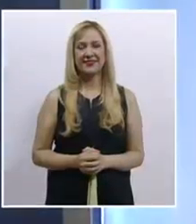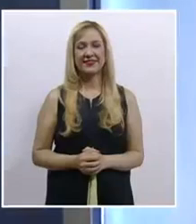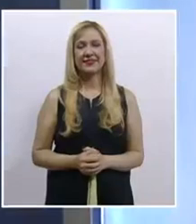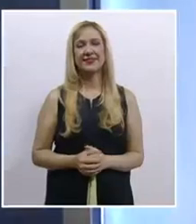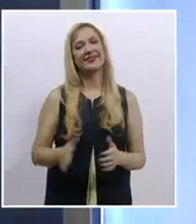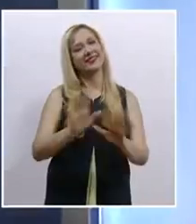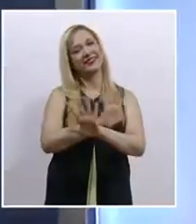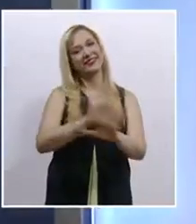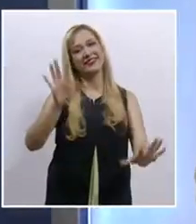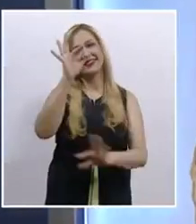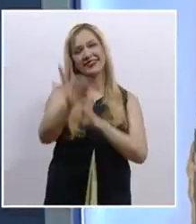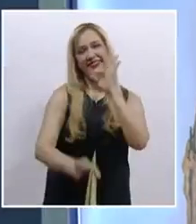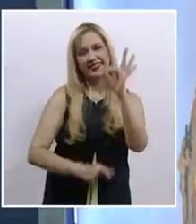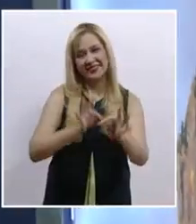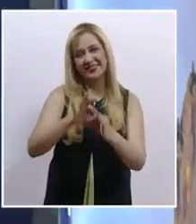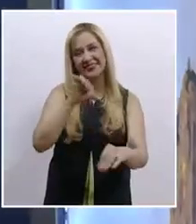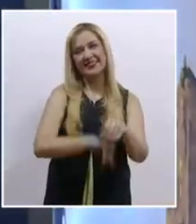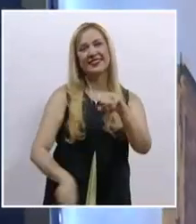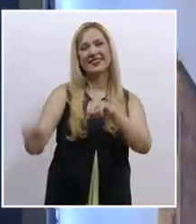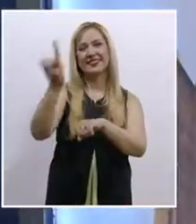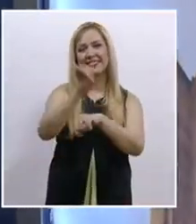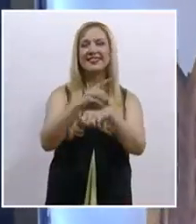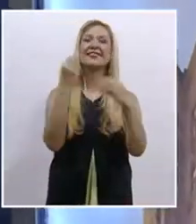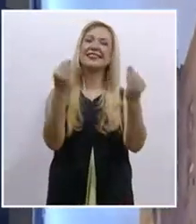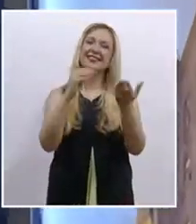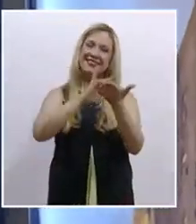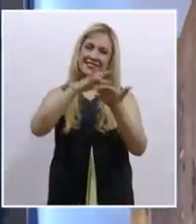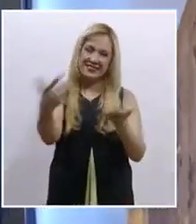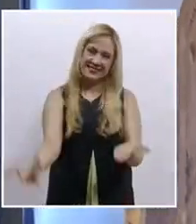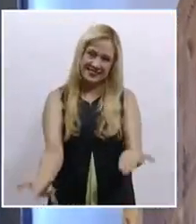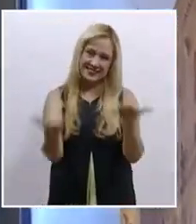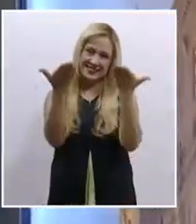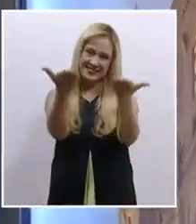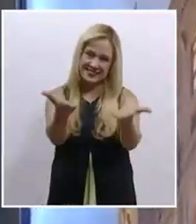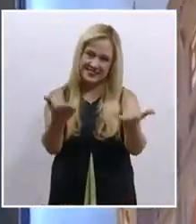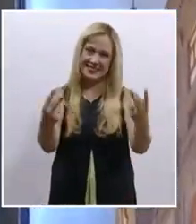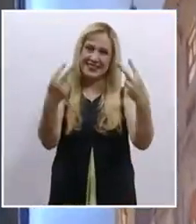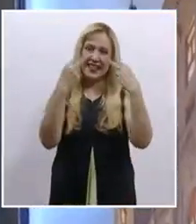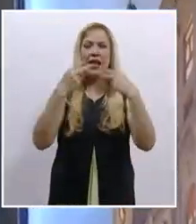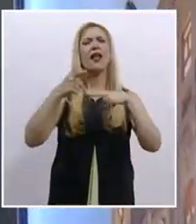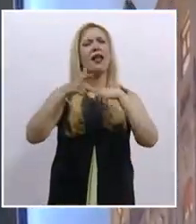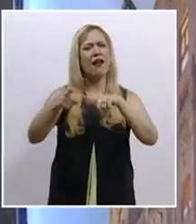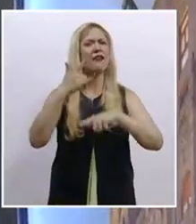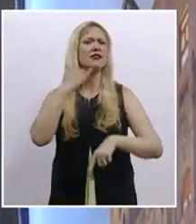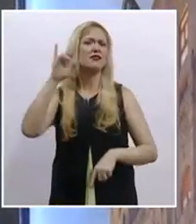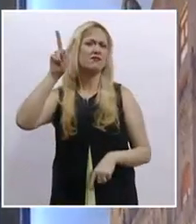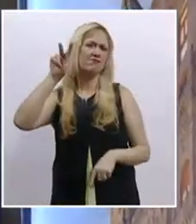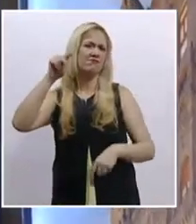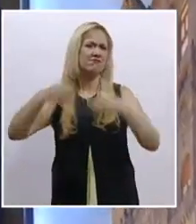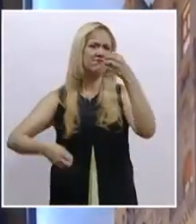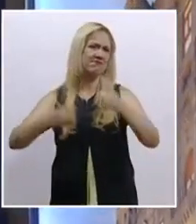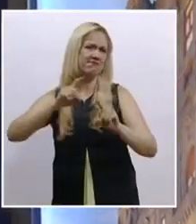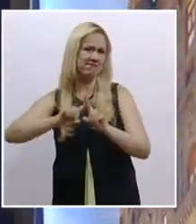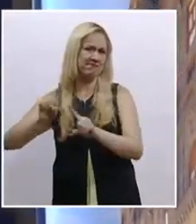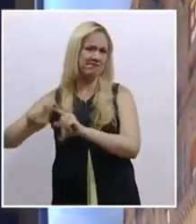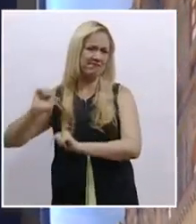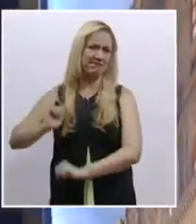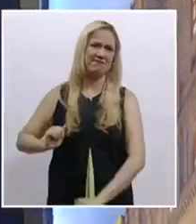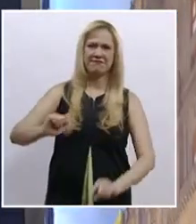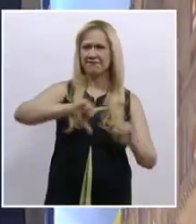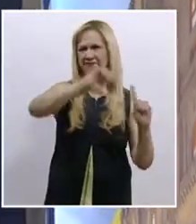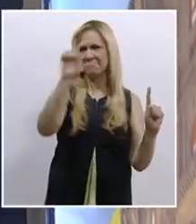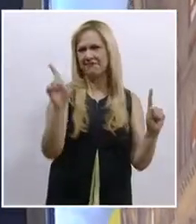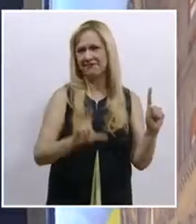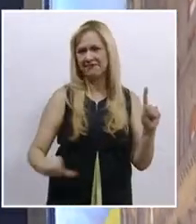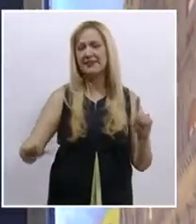Es así como llegamos al final de este espacio, como siempre agradeciendo su compañía e invitándole a seguir aquí en la señal del canal del Poder Judicial de la Federación